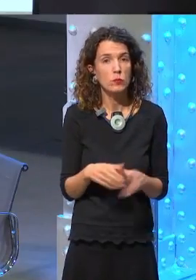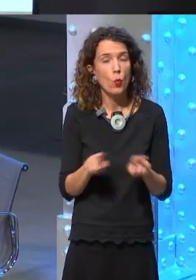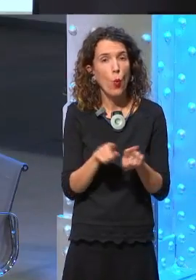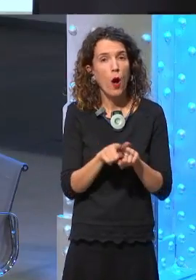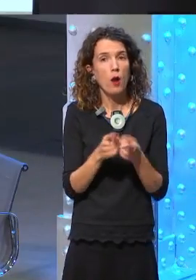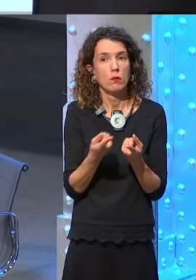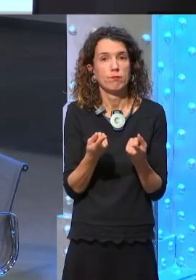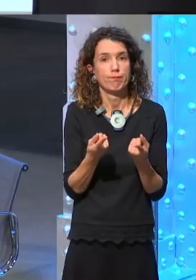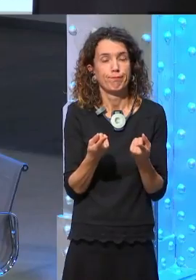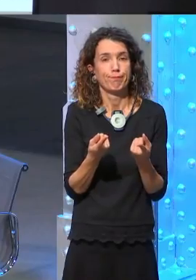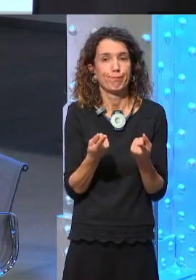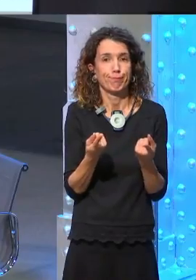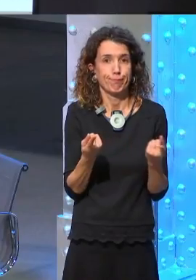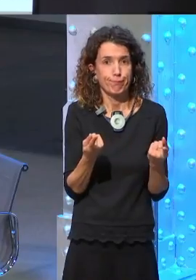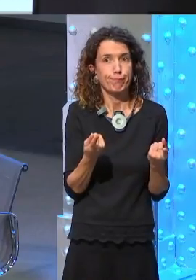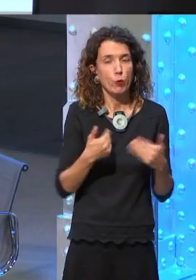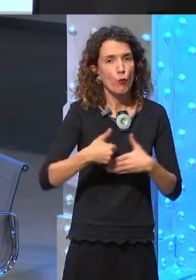menos alienada